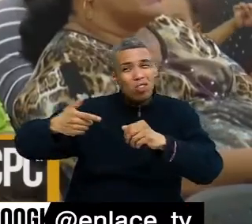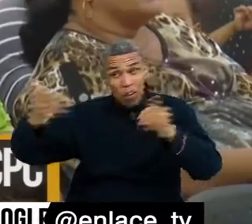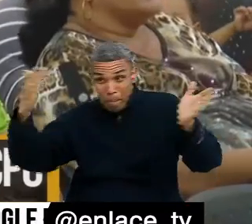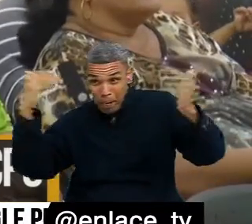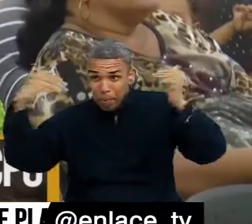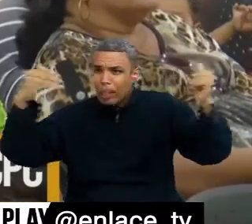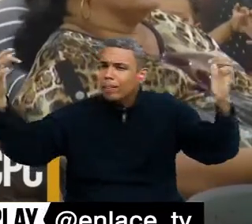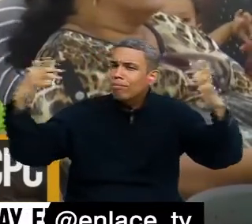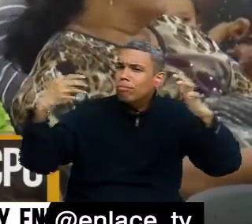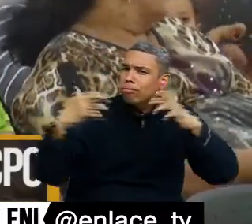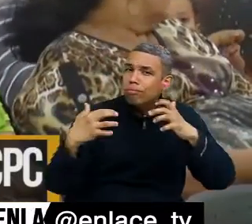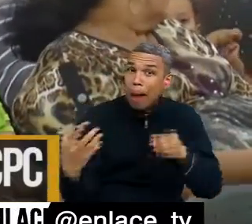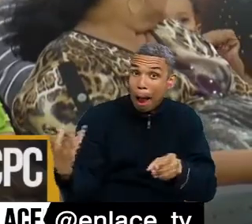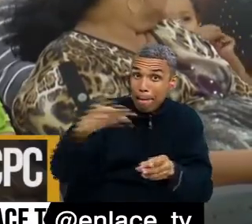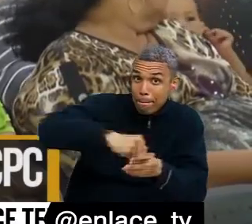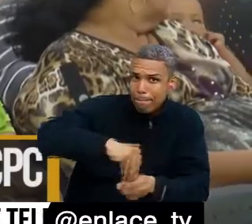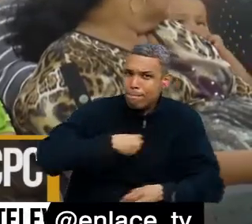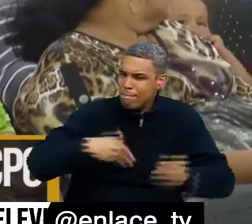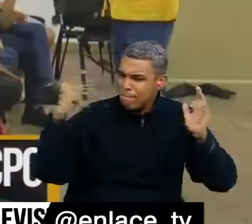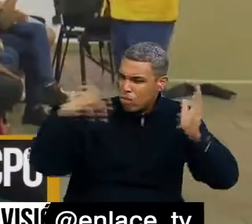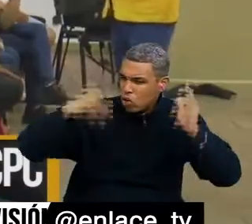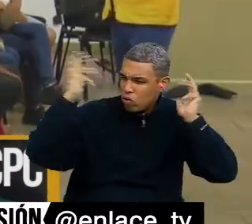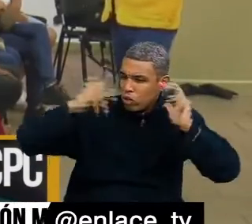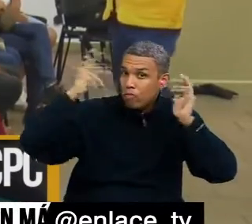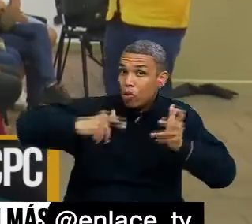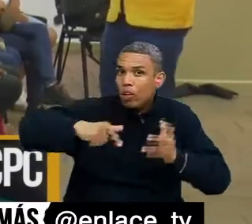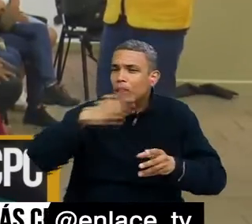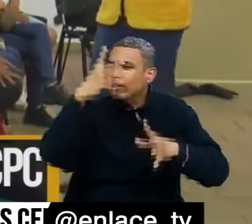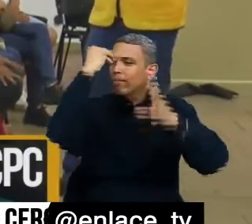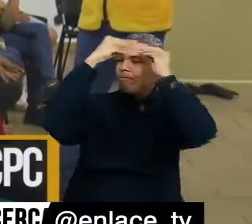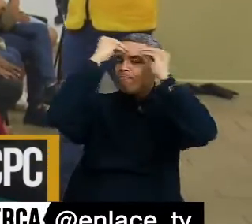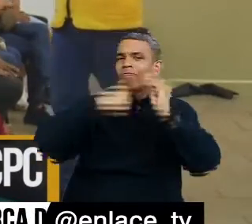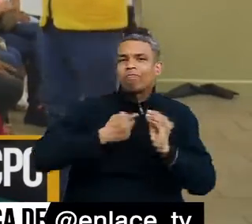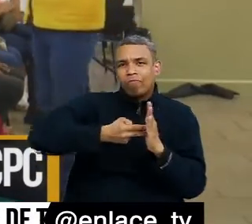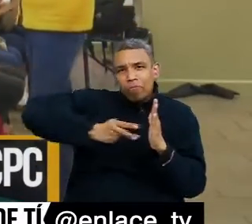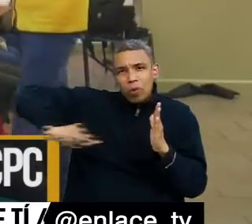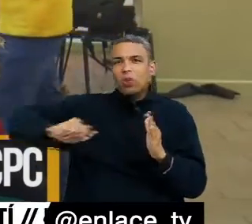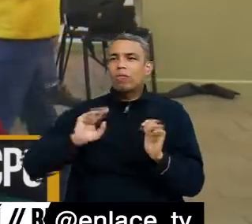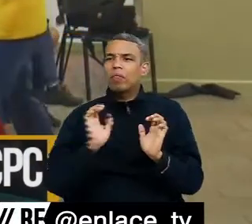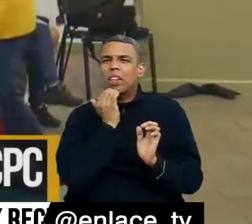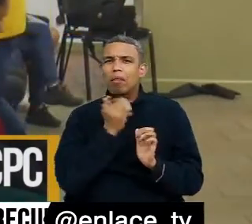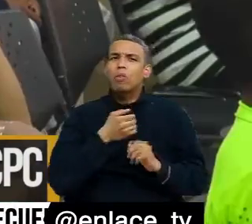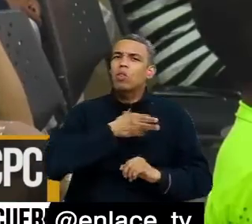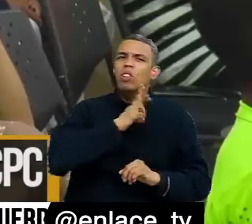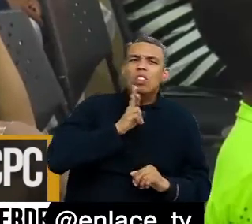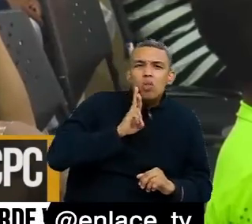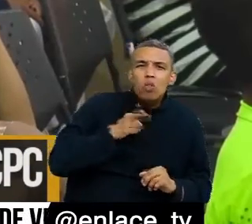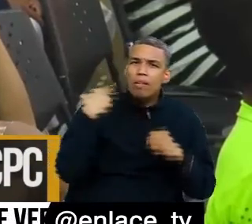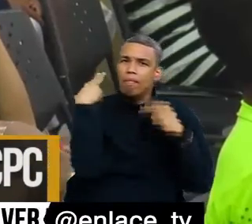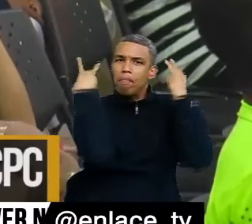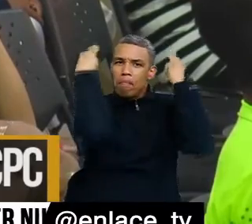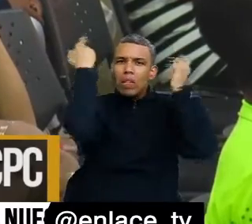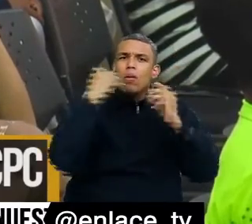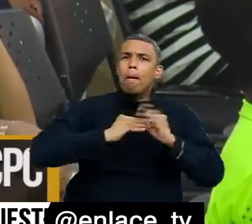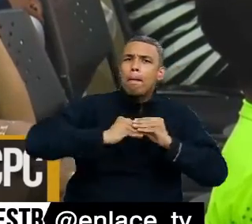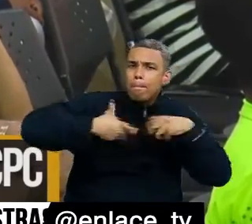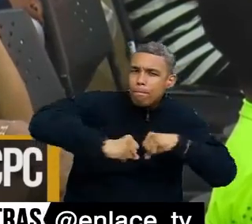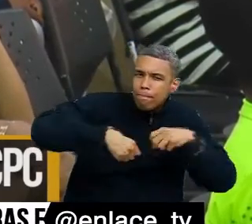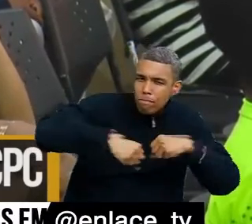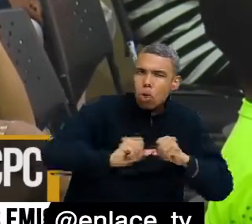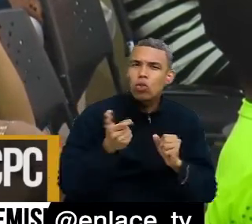base tecnológica. La convocatoria es dirigida a propietarios o administradores de restaurantes, peluquerías, panaderías, empresas